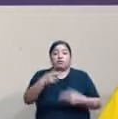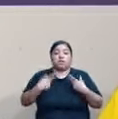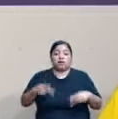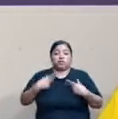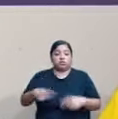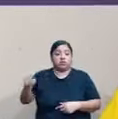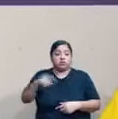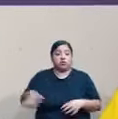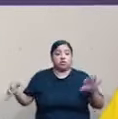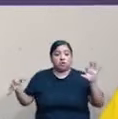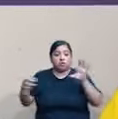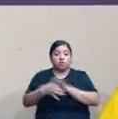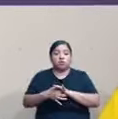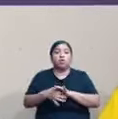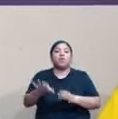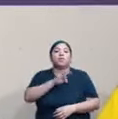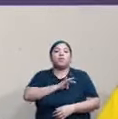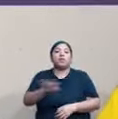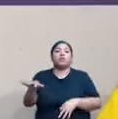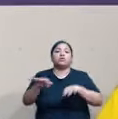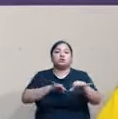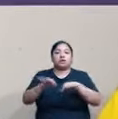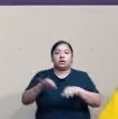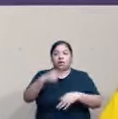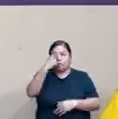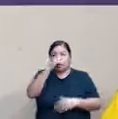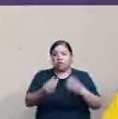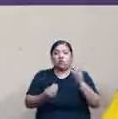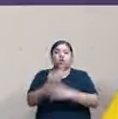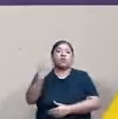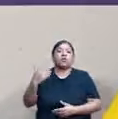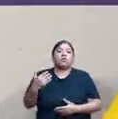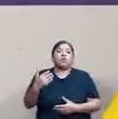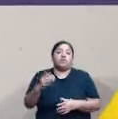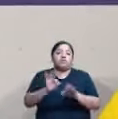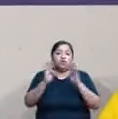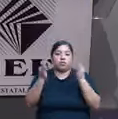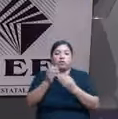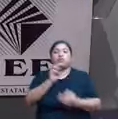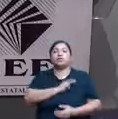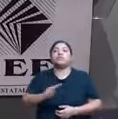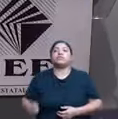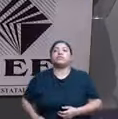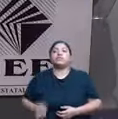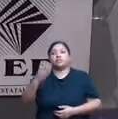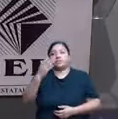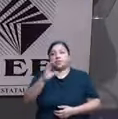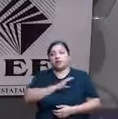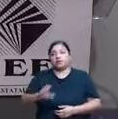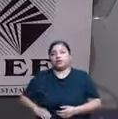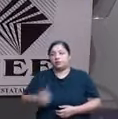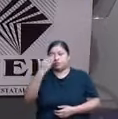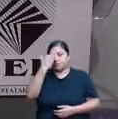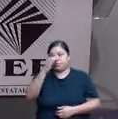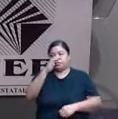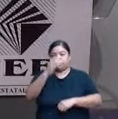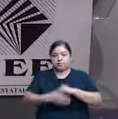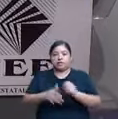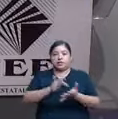en corresponsabilidad, trabajemos para crear un nuevo modelo de municipio. Este 2 de junio... Candidato, ha terminado su tiempo. Muchas gracias